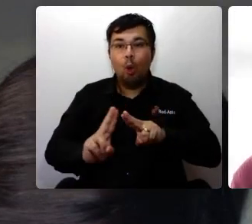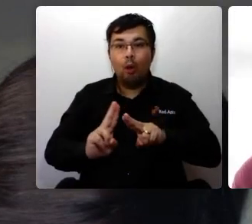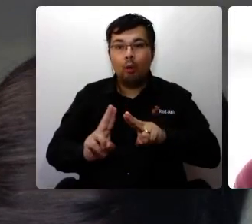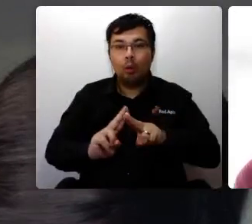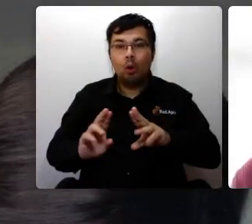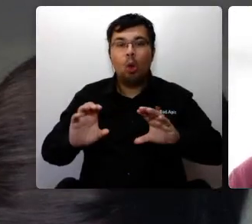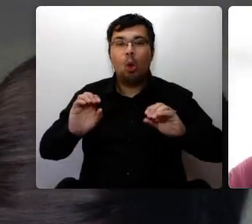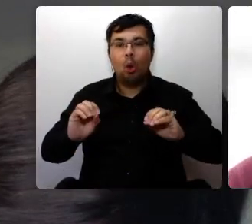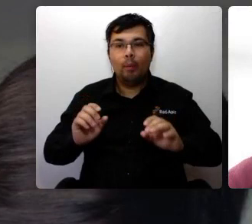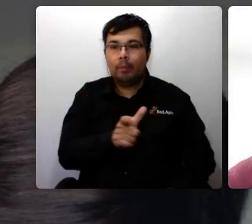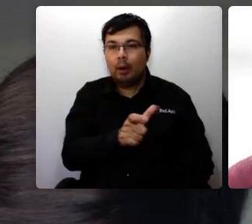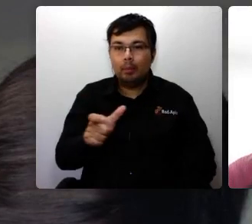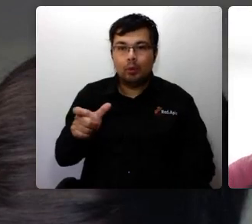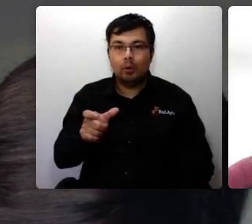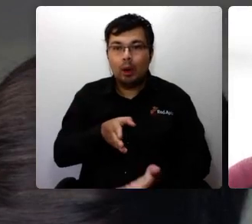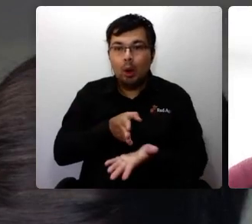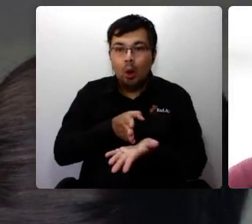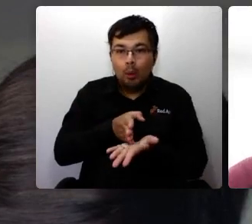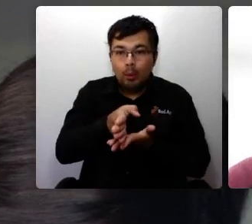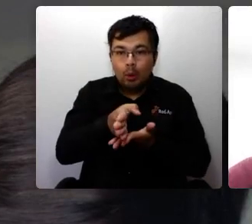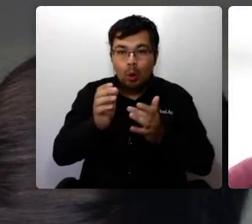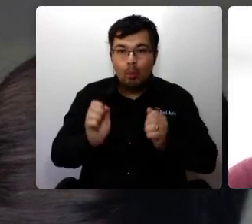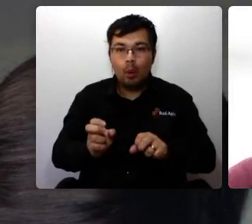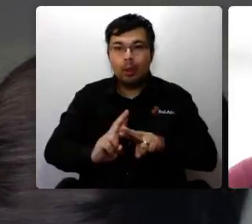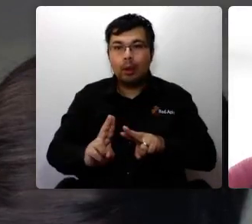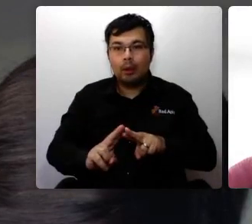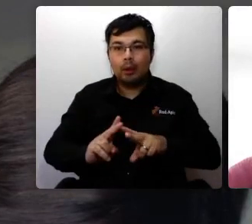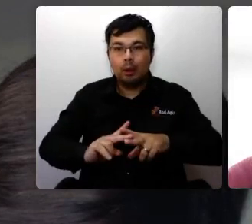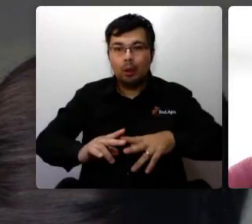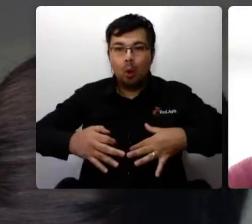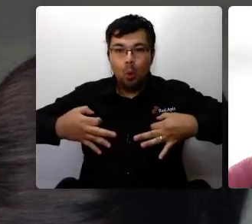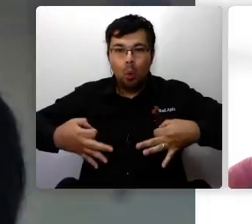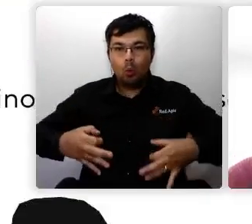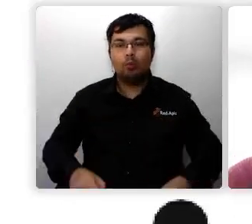están iniciando también puedan hacerlo correctamente.